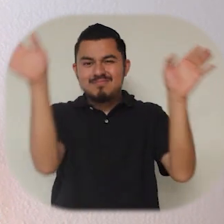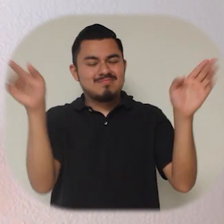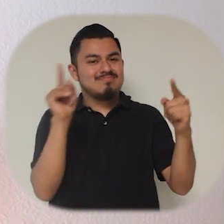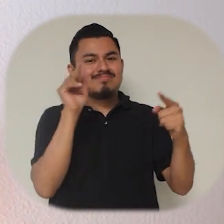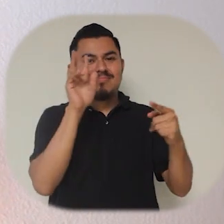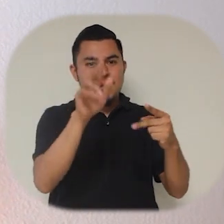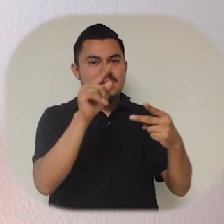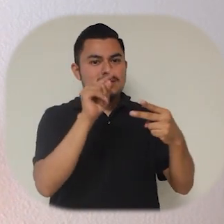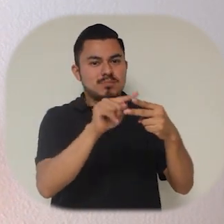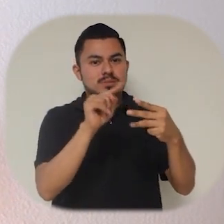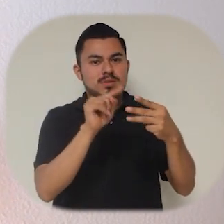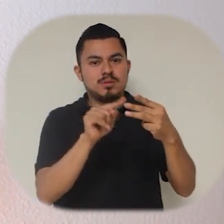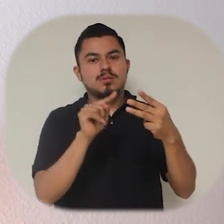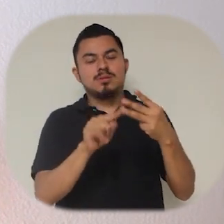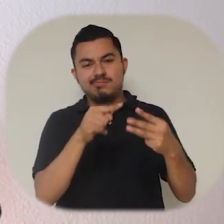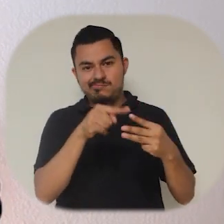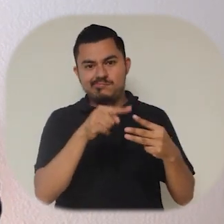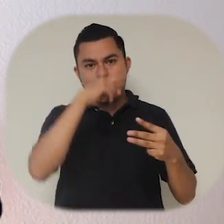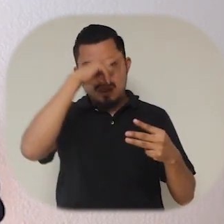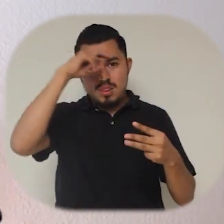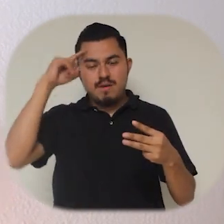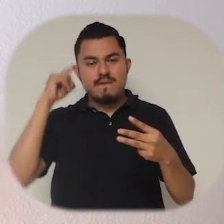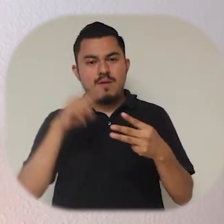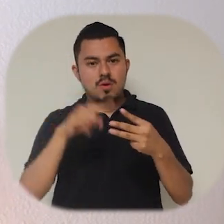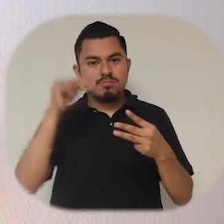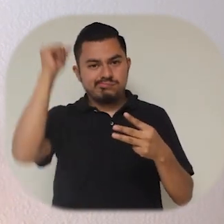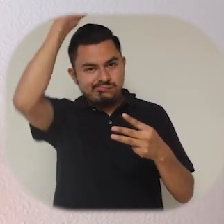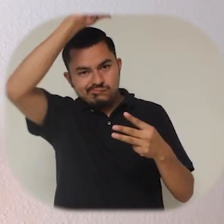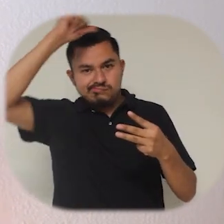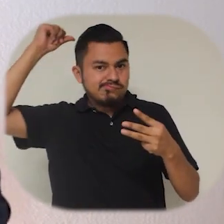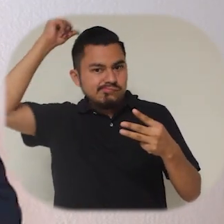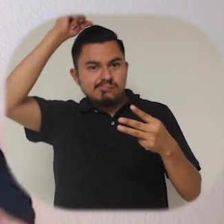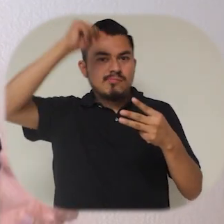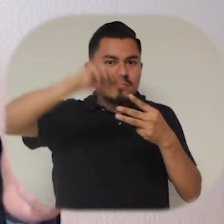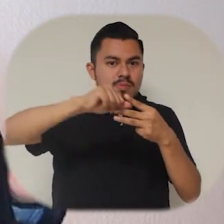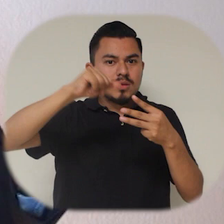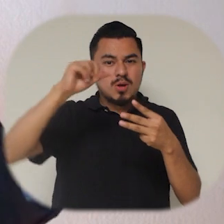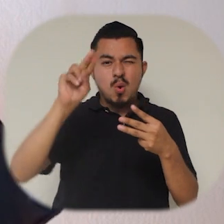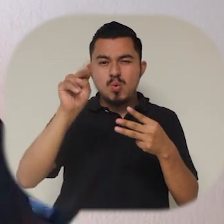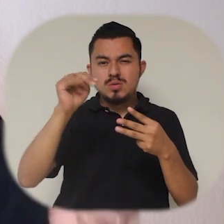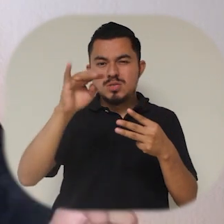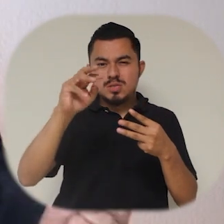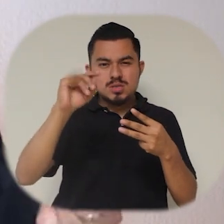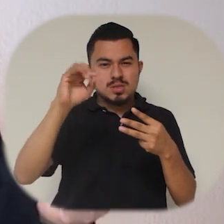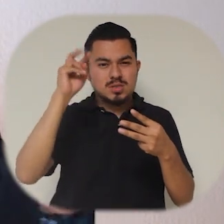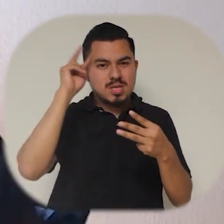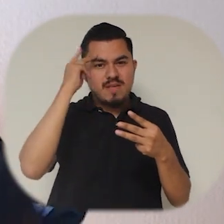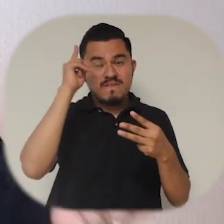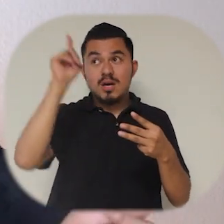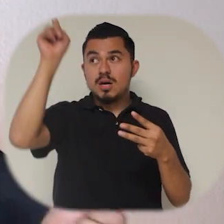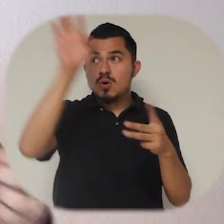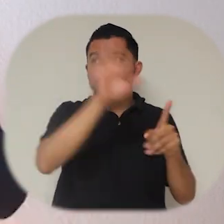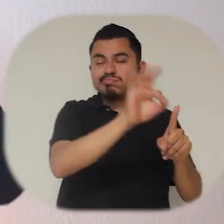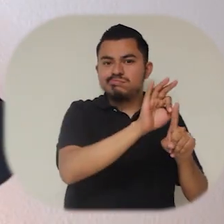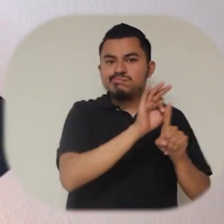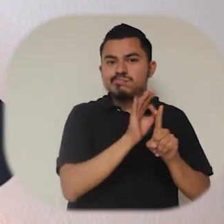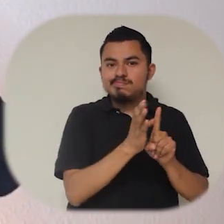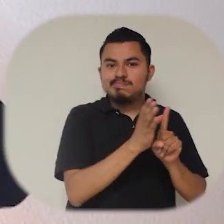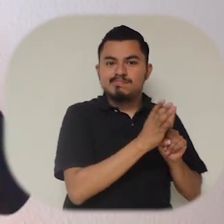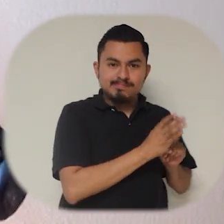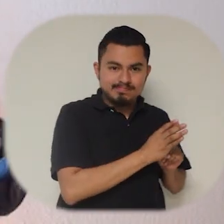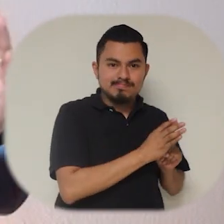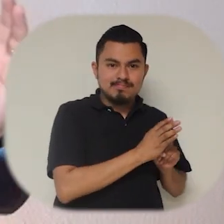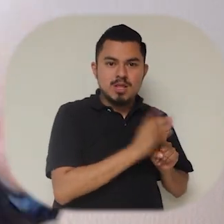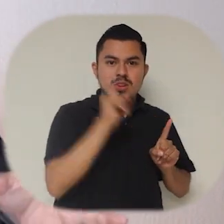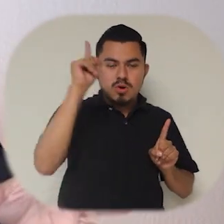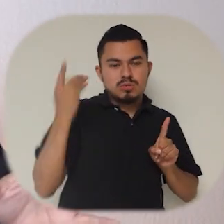En cuanto a la unción, esto quiere decir que ellos fueron apartados, para Dios. Es un significado